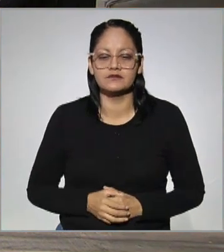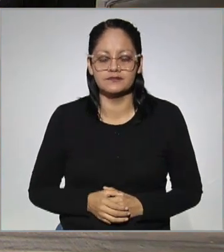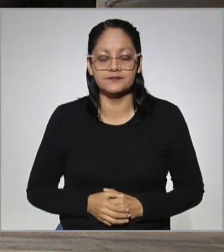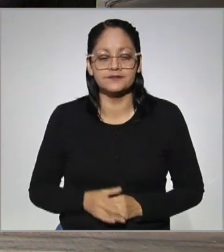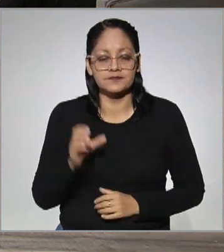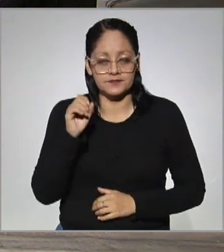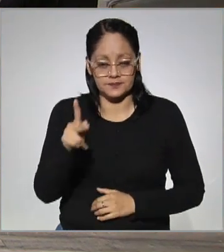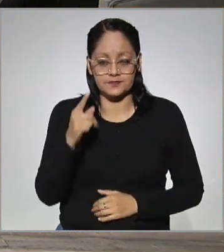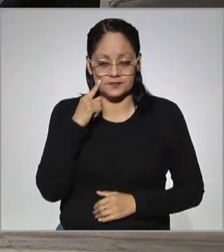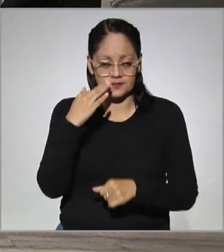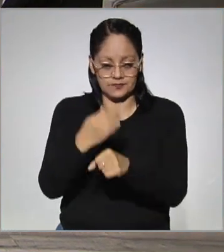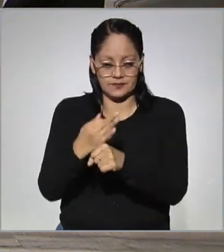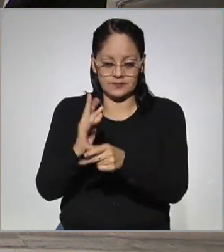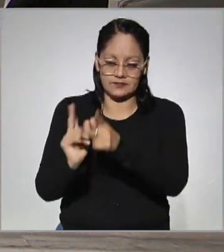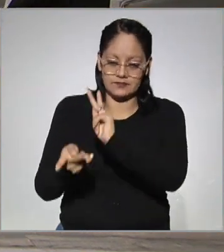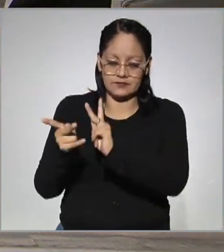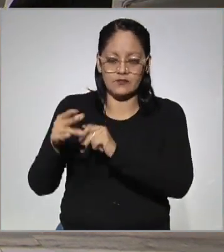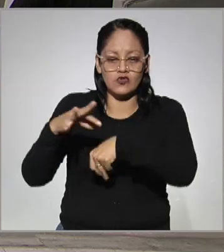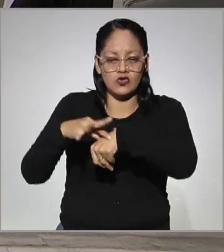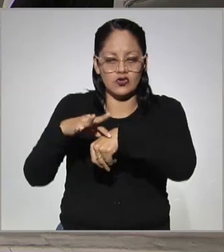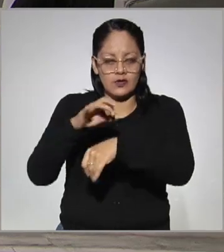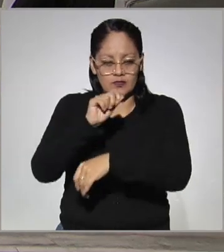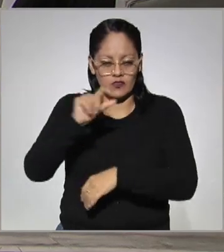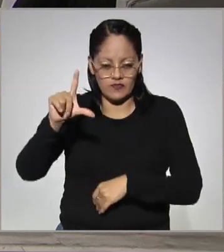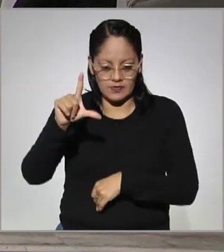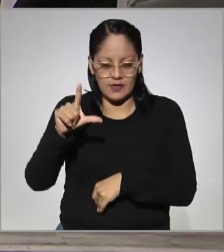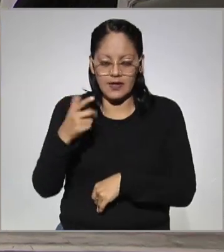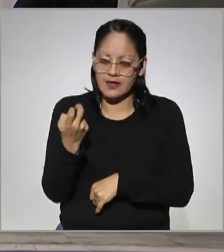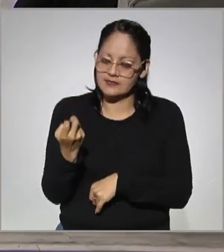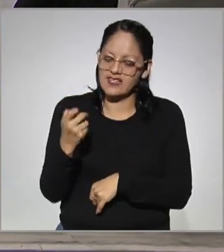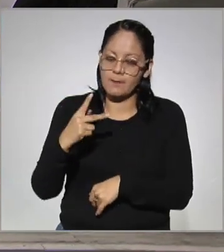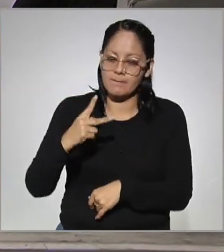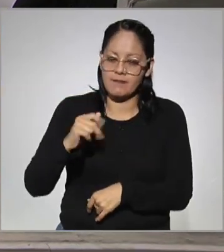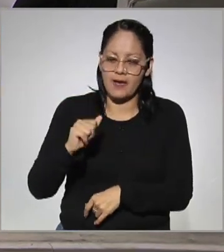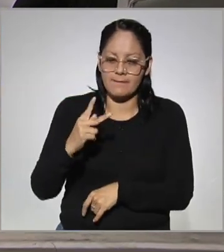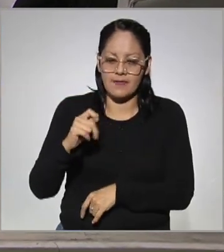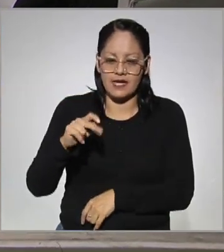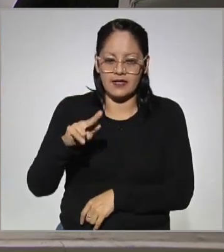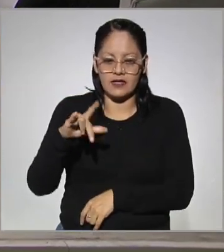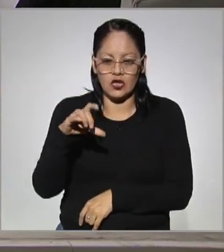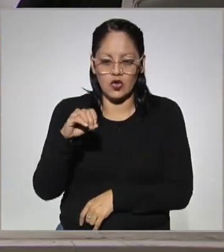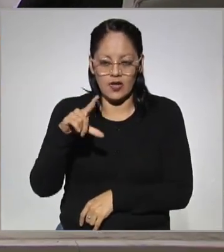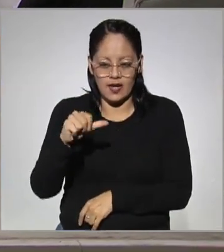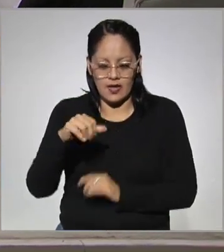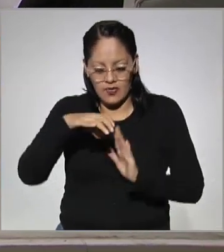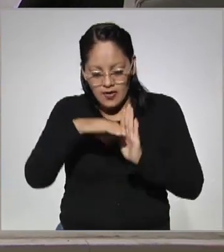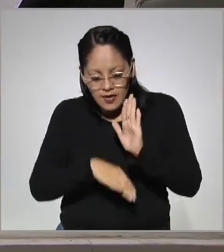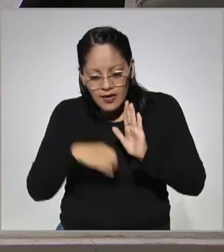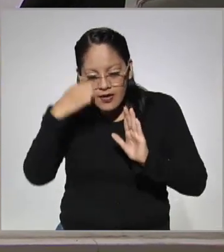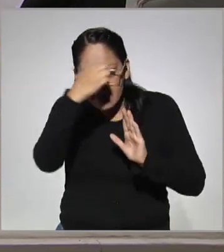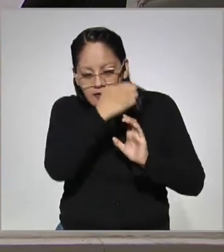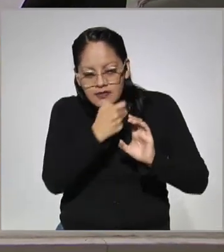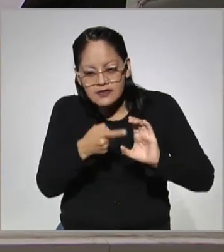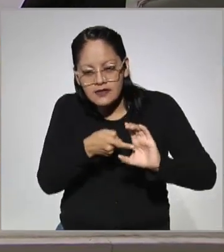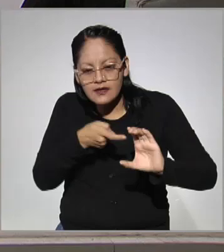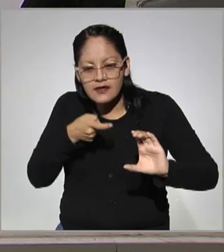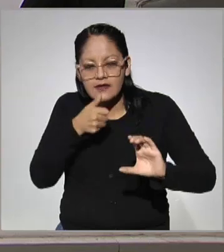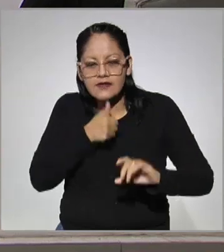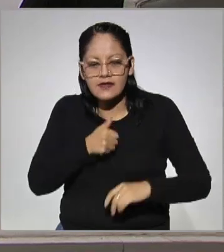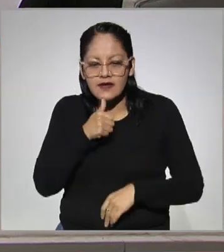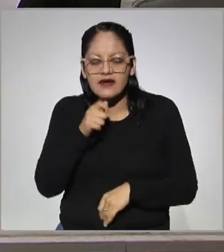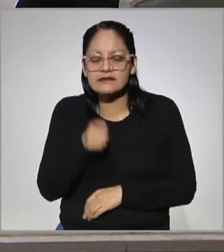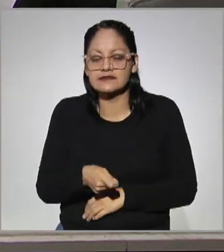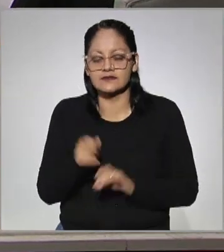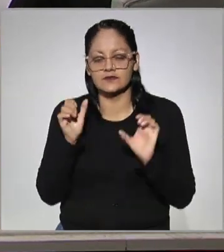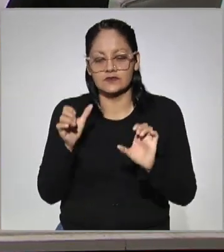Ok, ahorita vamos a hablar con los especialistas sobre este Papa Nicolau que es tan importante, pero tenemos que darles voces a ustedes que nos